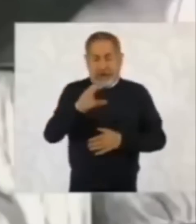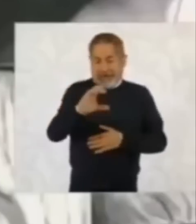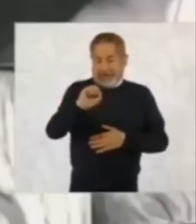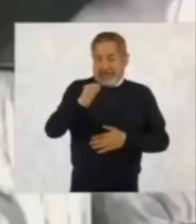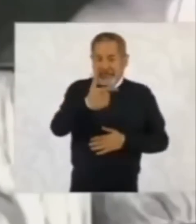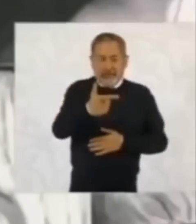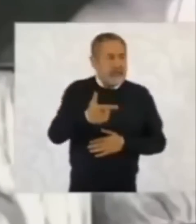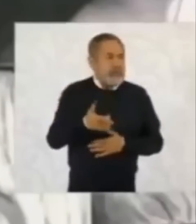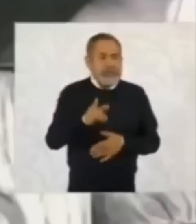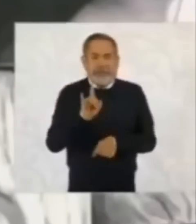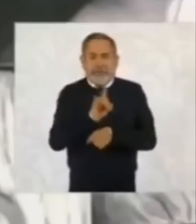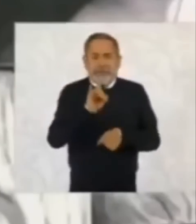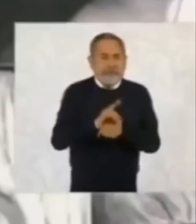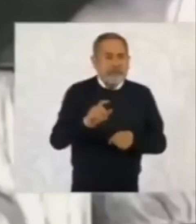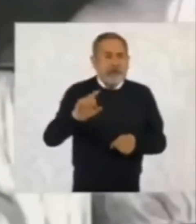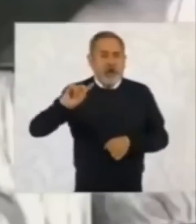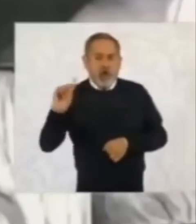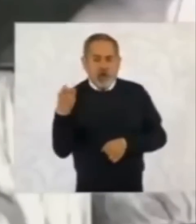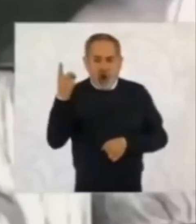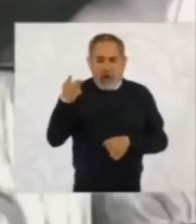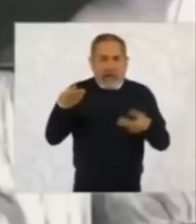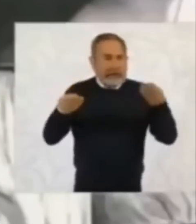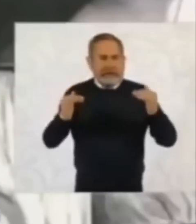artificial el tipo de cambio.